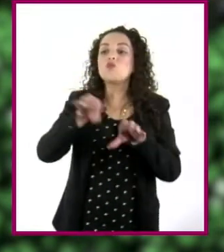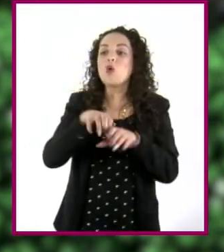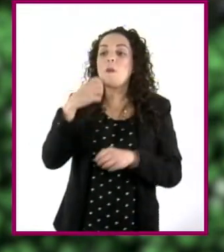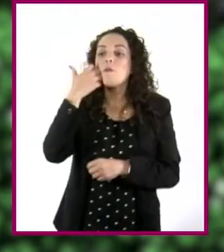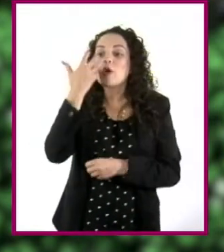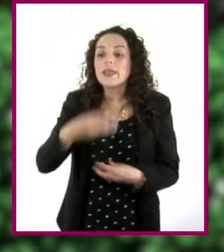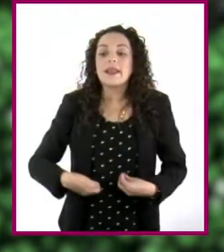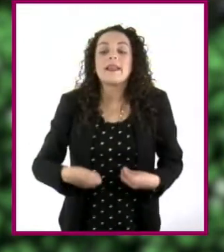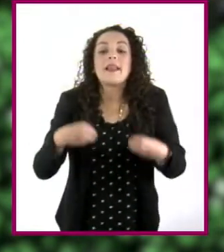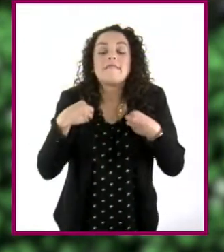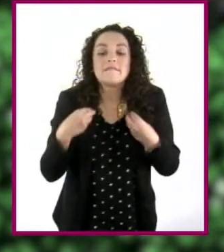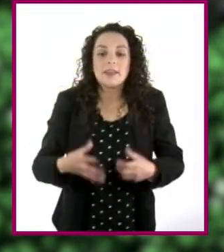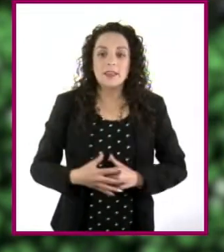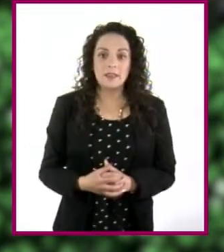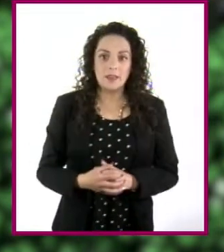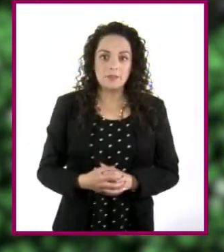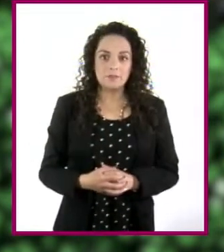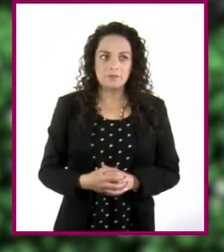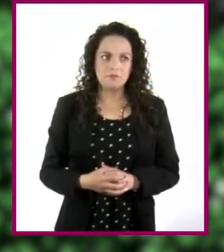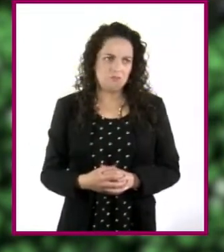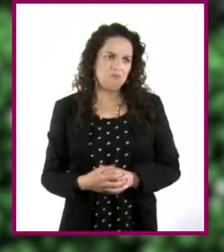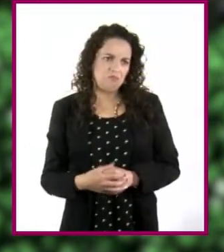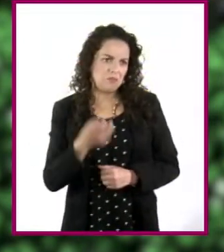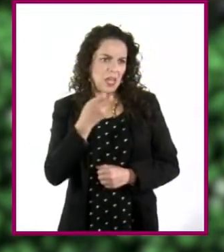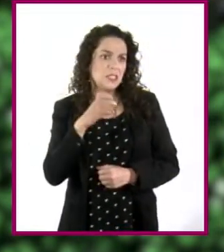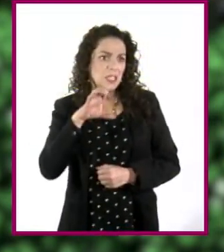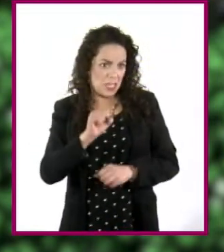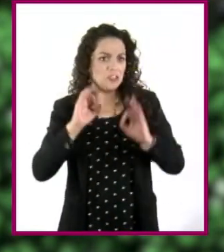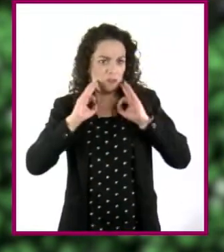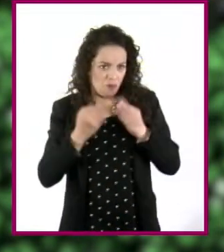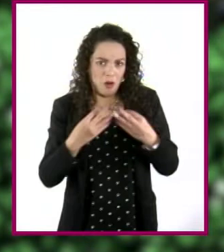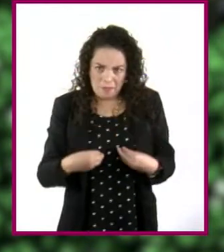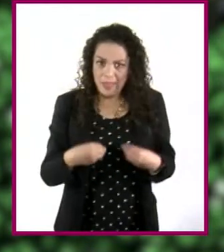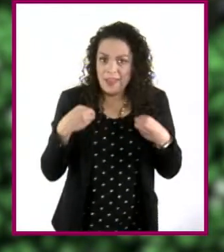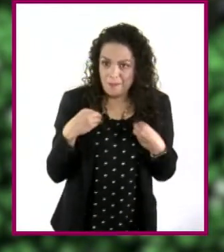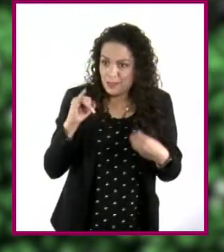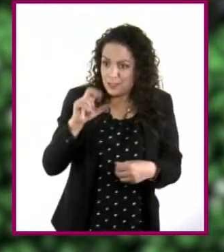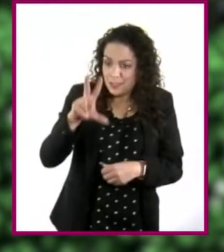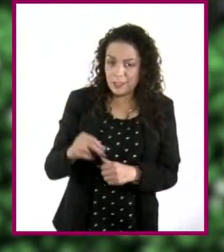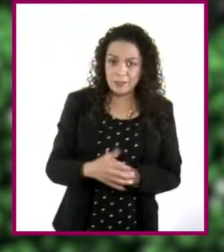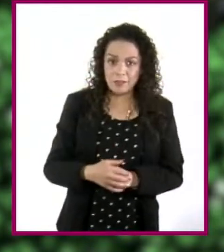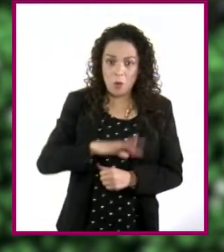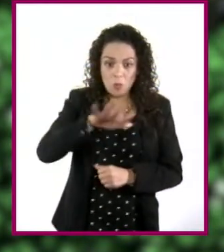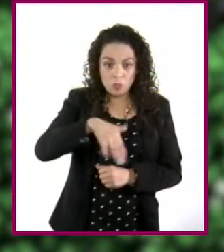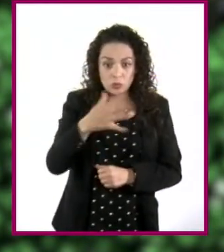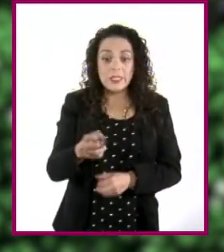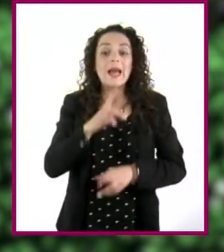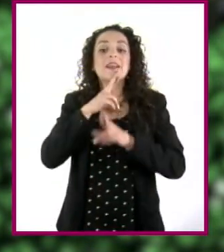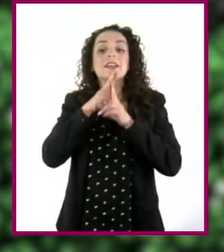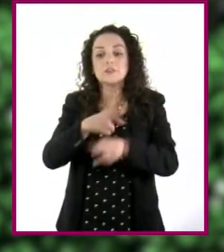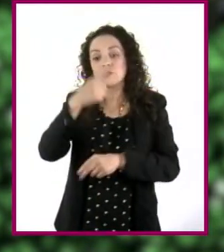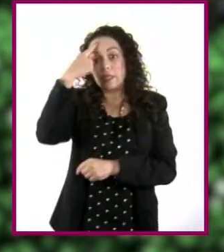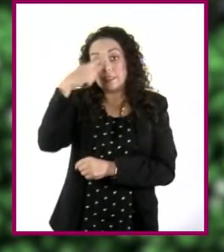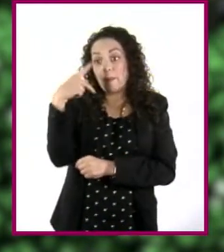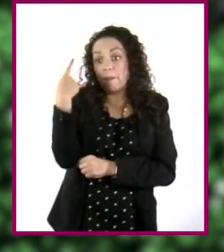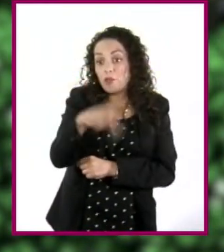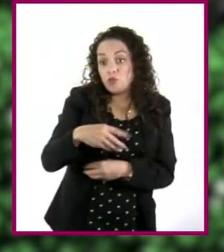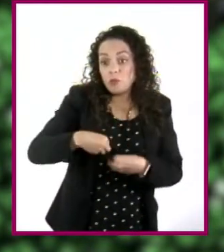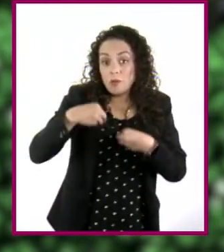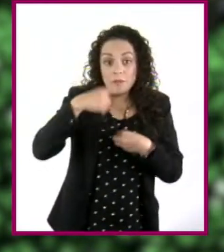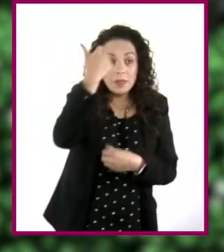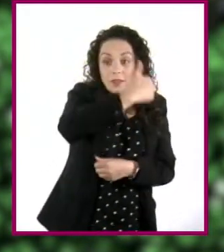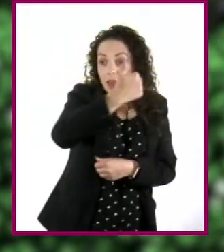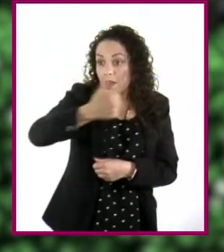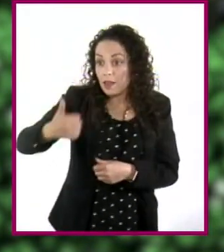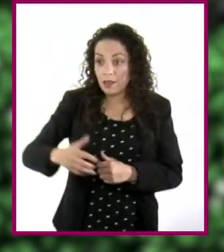debe vivir. Al menos eso es un modo de vivir, ¿no? Buscando esa respuesta. Digo, tan parece